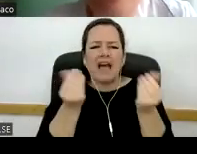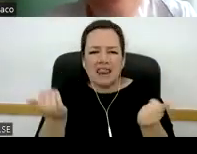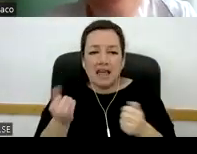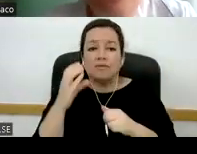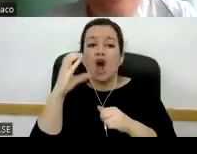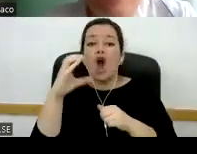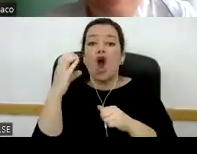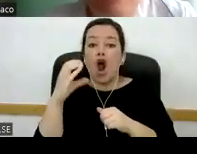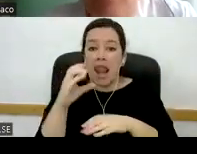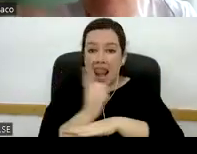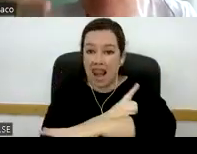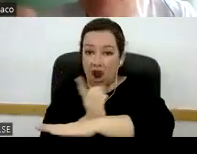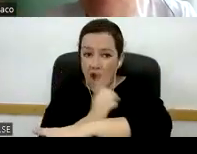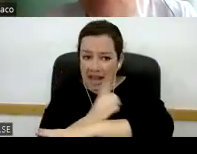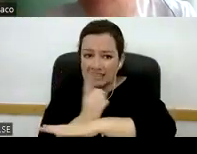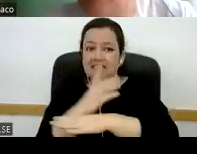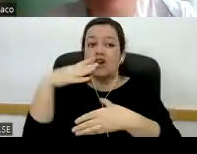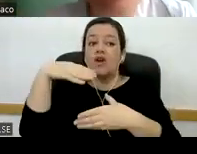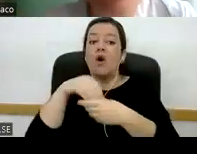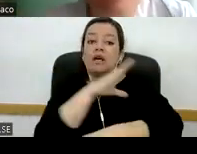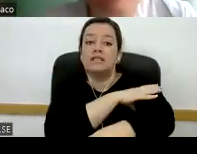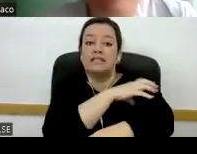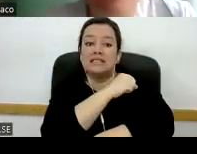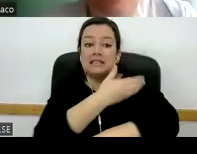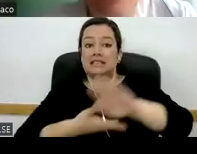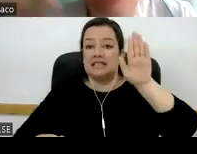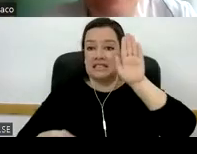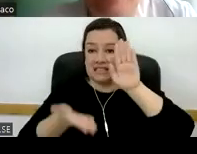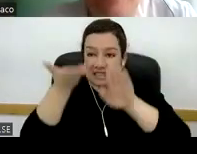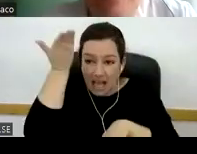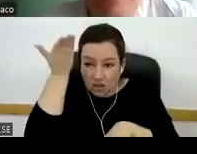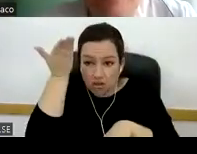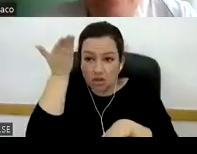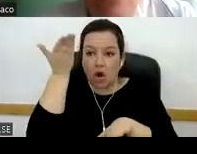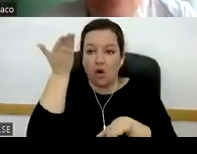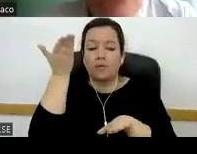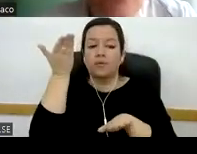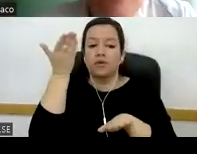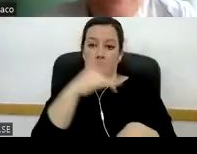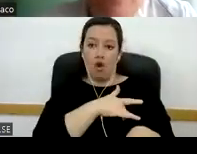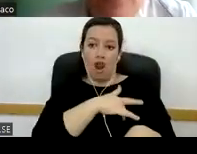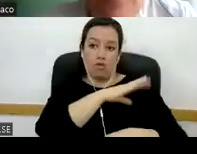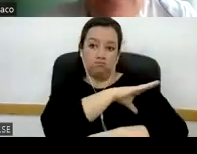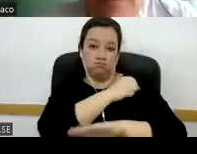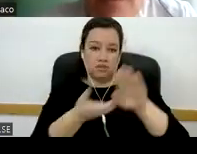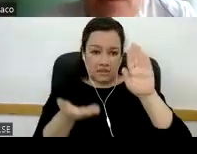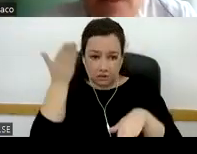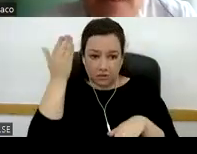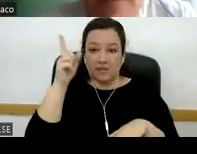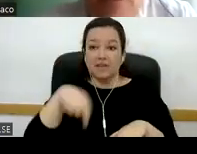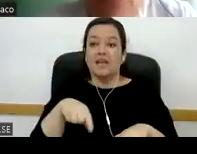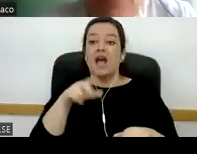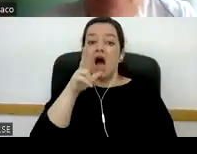colesterol, triglicéridos, una situación de hipertensión, o sea, de aumento de tensión dentro del corazón, los niveles elevados